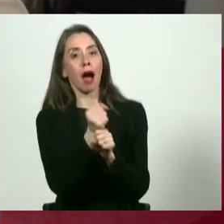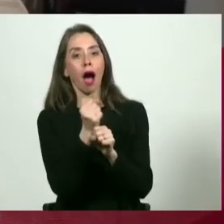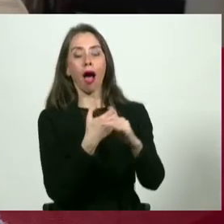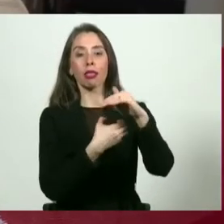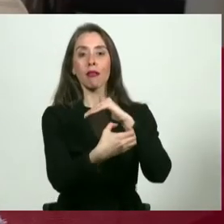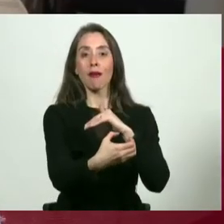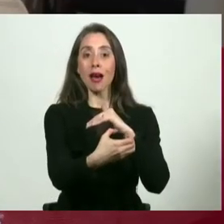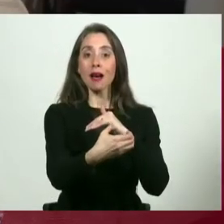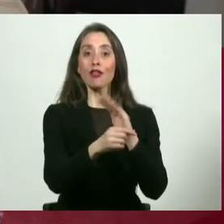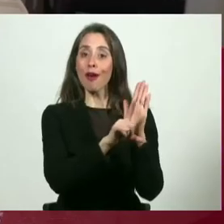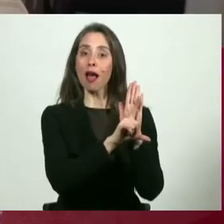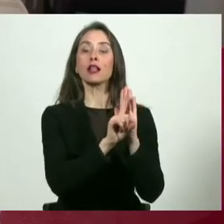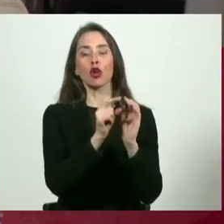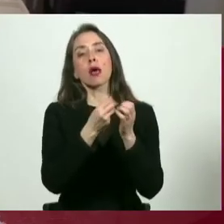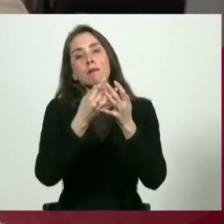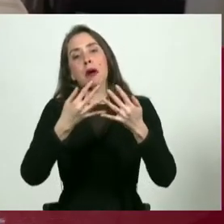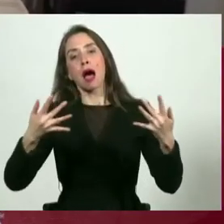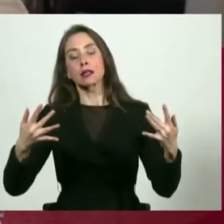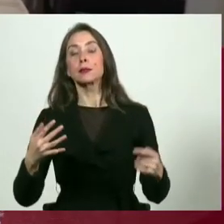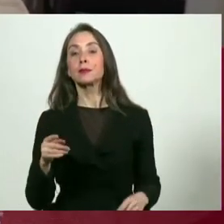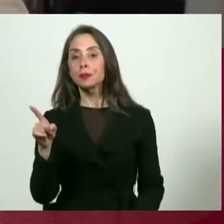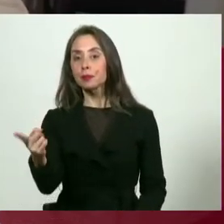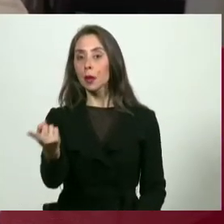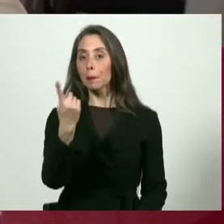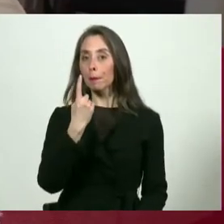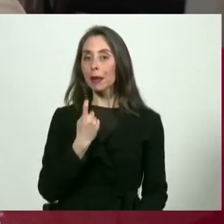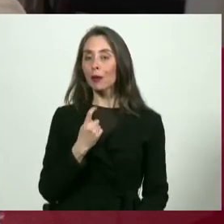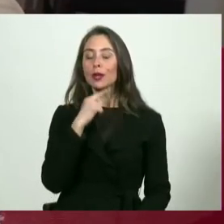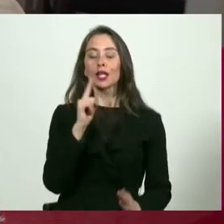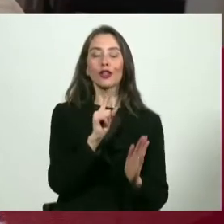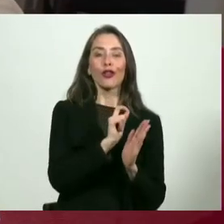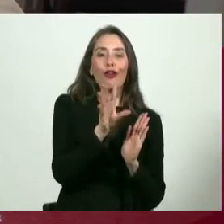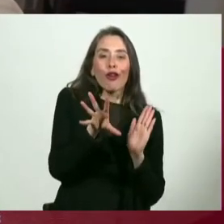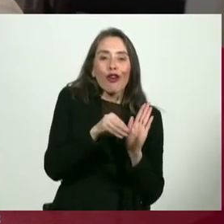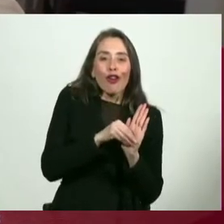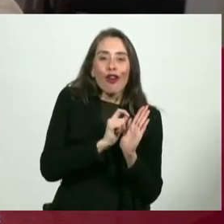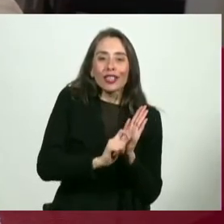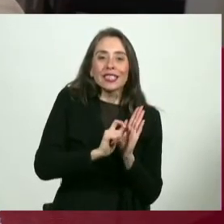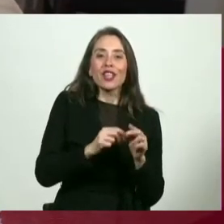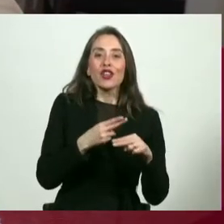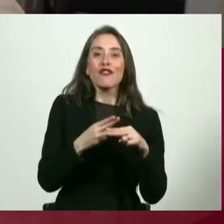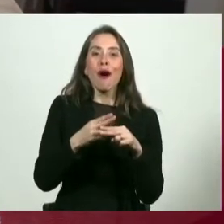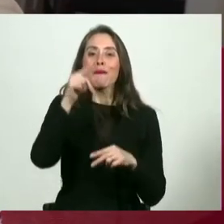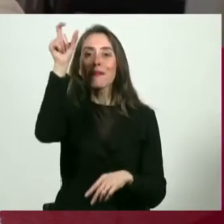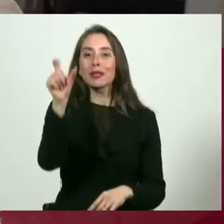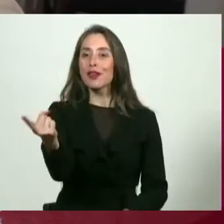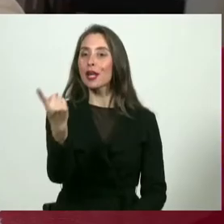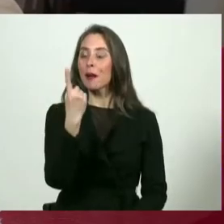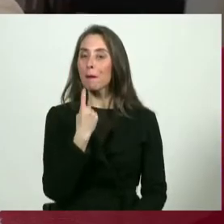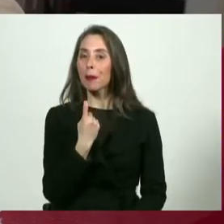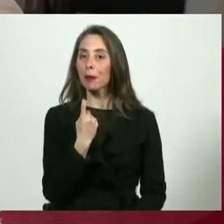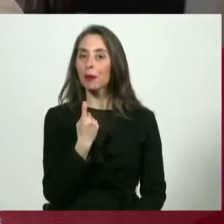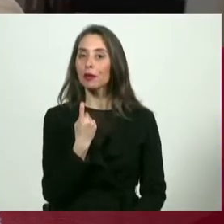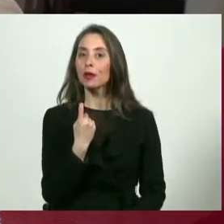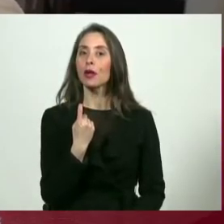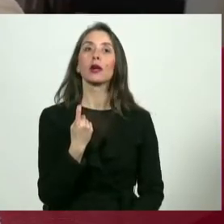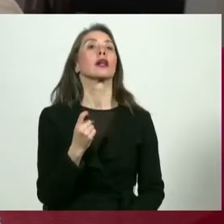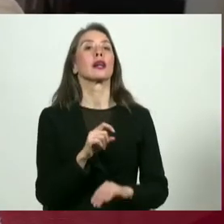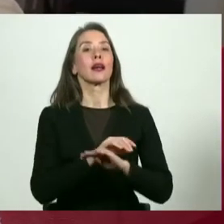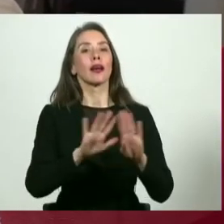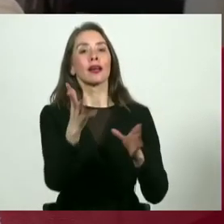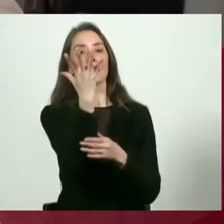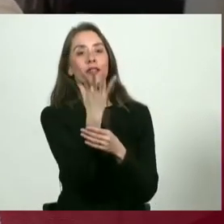menor. Y entre otros aspectos, incorpora una norma antidiscriminación en el estatuto administrativo, ¿ya? Y que viene a